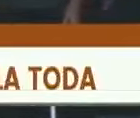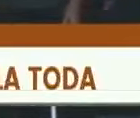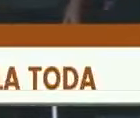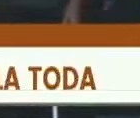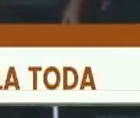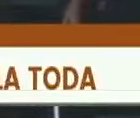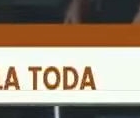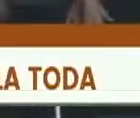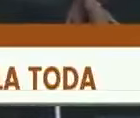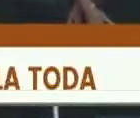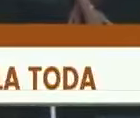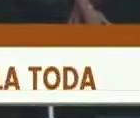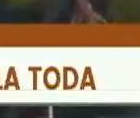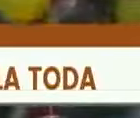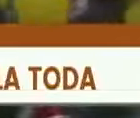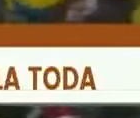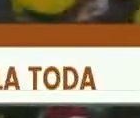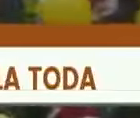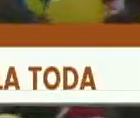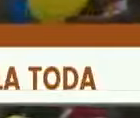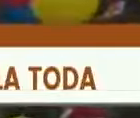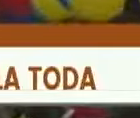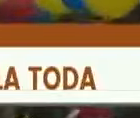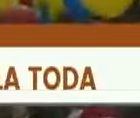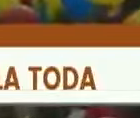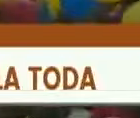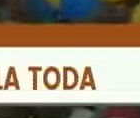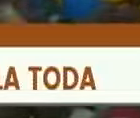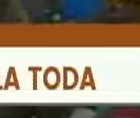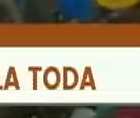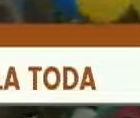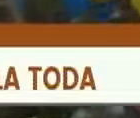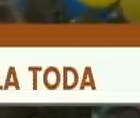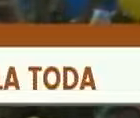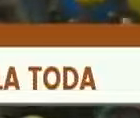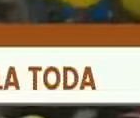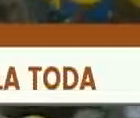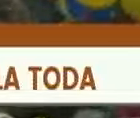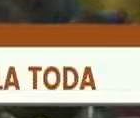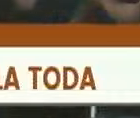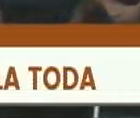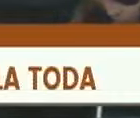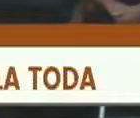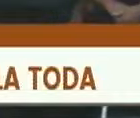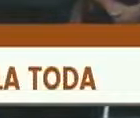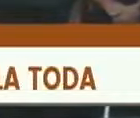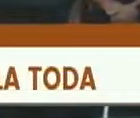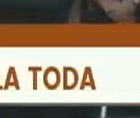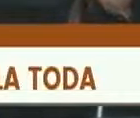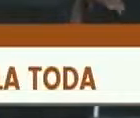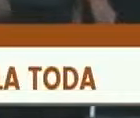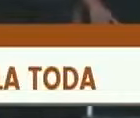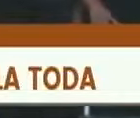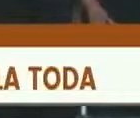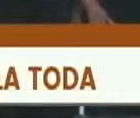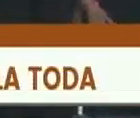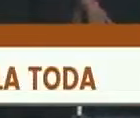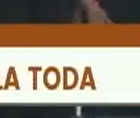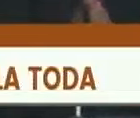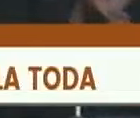¡Que viva Bolívar! ¡Viva! ¡Que viva Nueva Esparta! ¡Viva! ¡Que viva nuestra Guayana